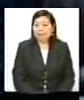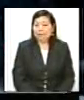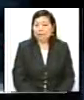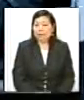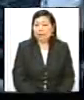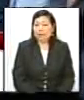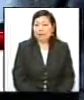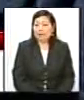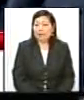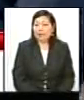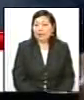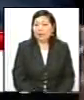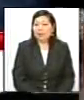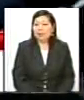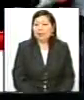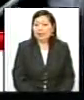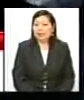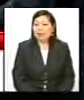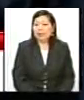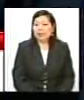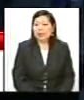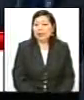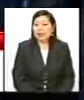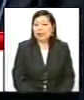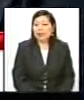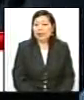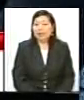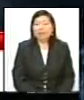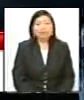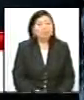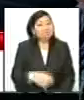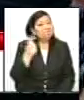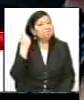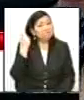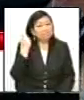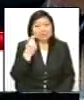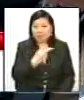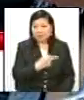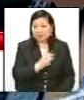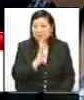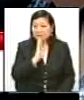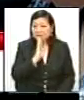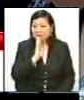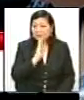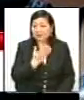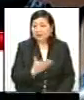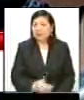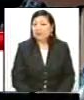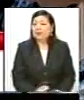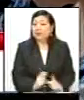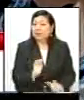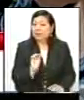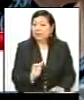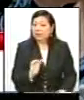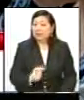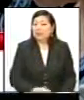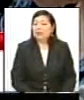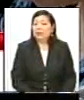Mantilla. Presidente, entiendo los fundamentos que ha señalado el congresista Violeta y la congresista